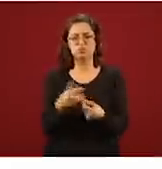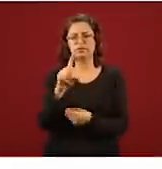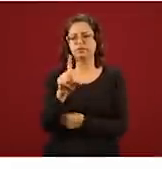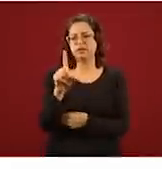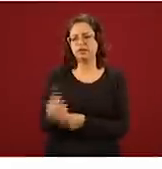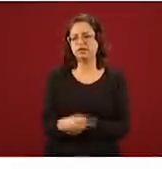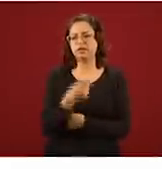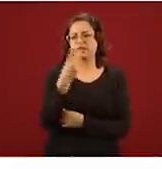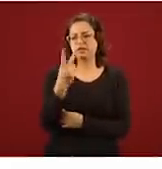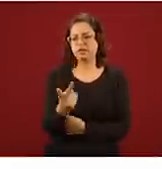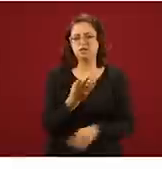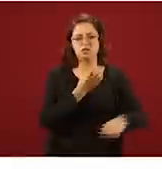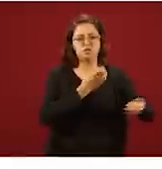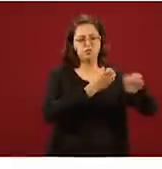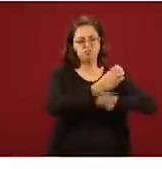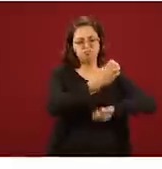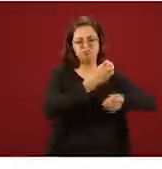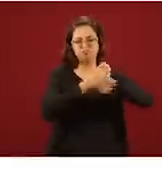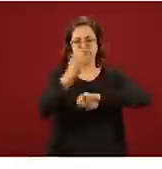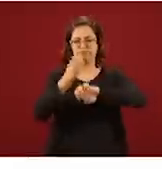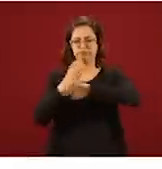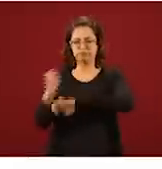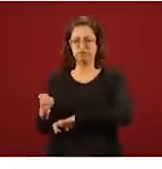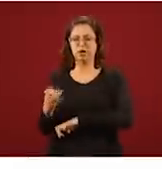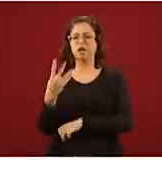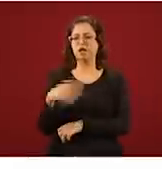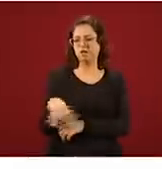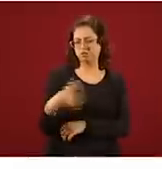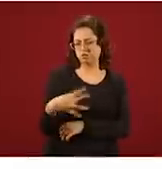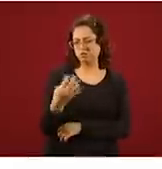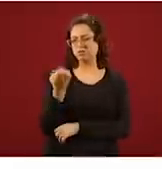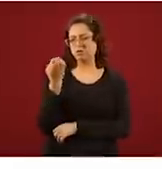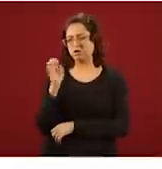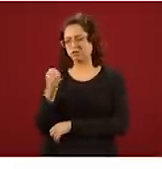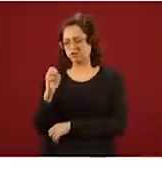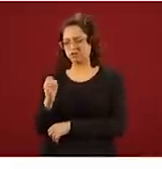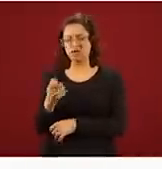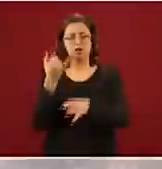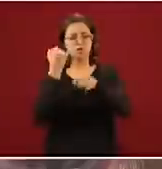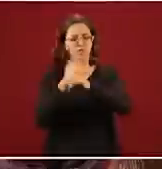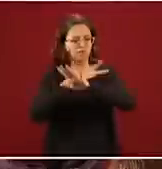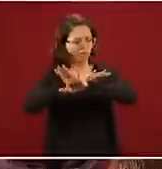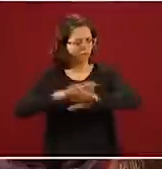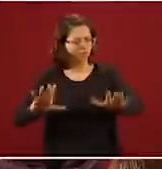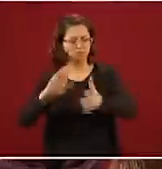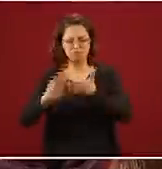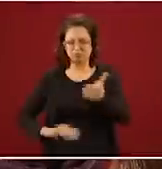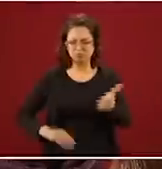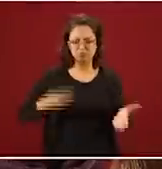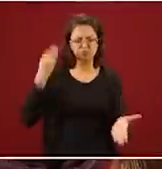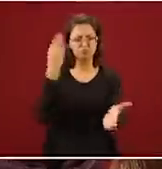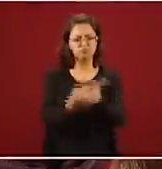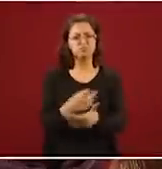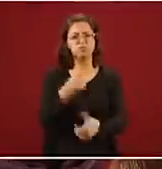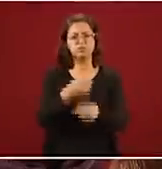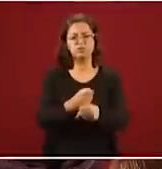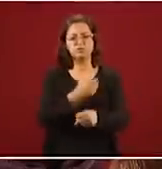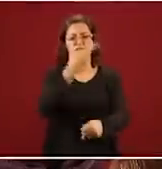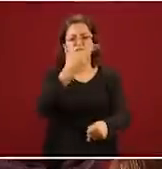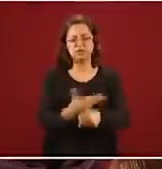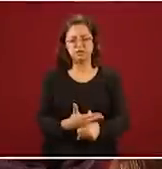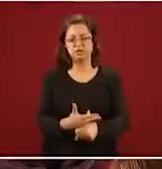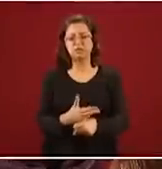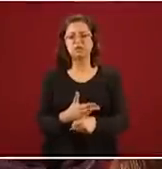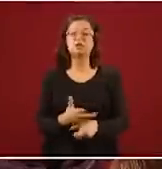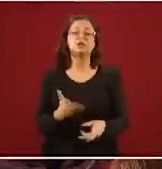32 estados de la República. El día 14 de enero ya le habíamos entregado a los señores secretarios, como fue